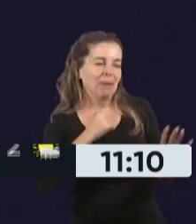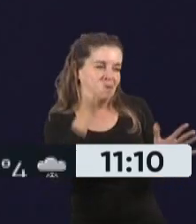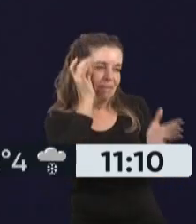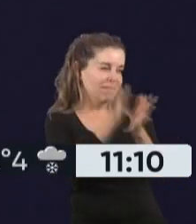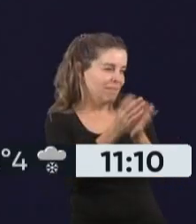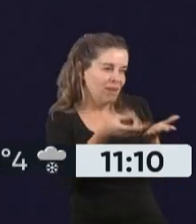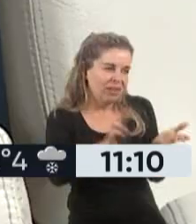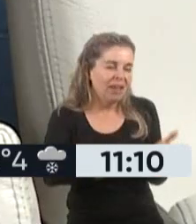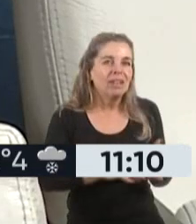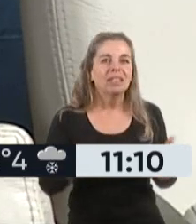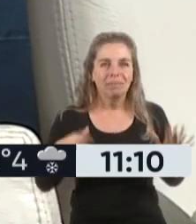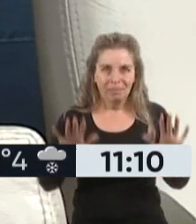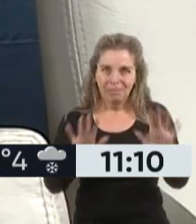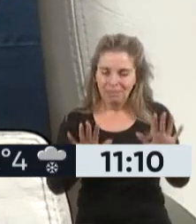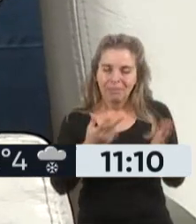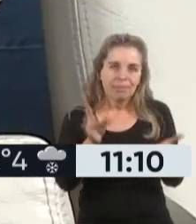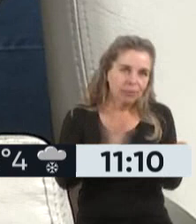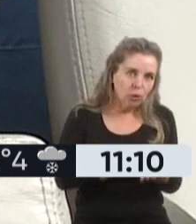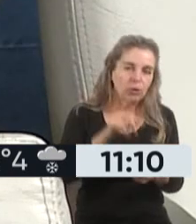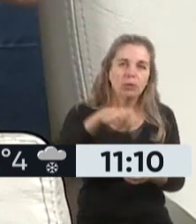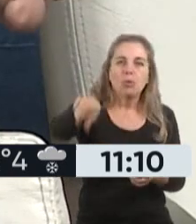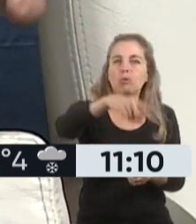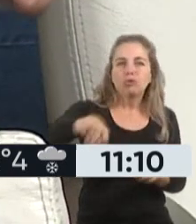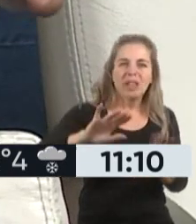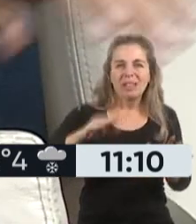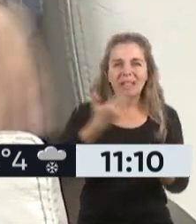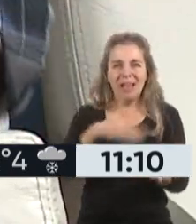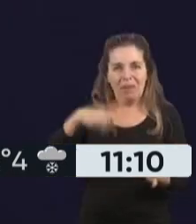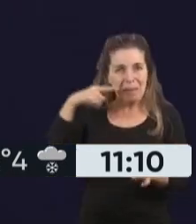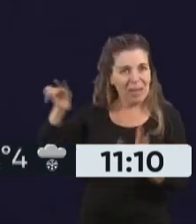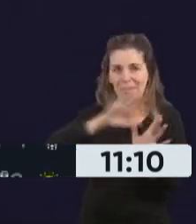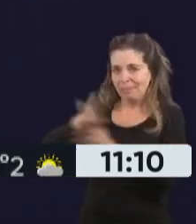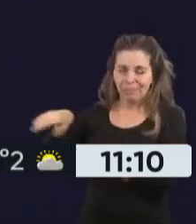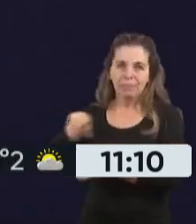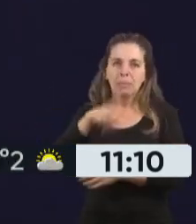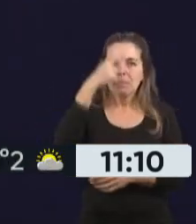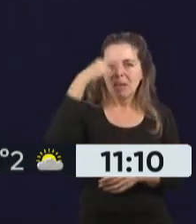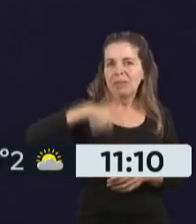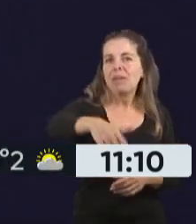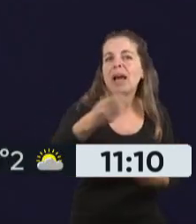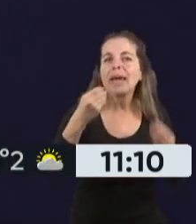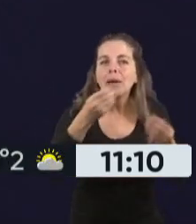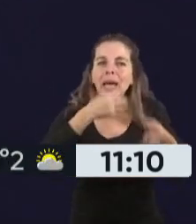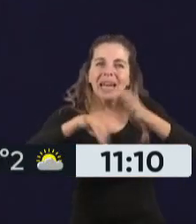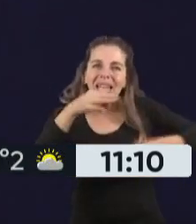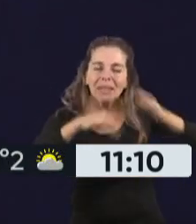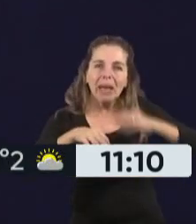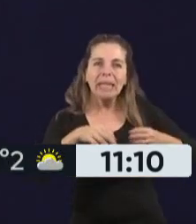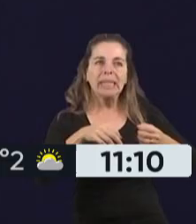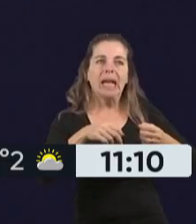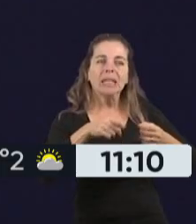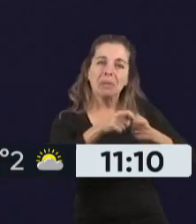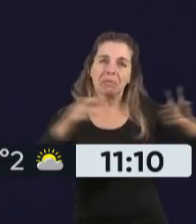repetime, me quedé en el recuerdo del Entonces, por sí o por no prevén ustedes, olvidemos del fondo, que haya más recesión. No, a ver, nosotros lo dijo